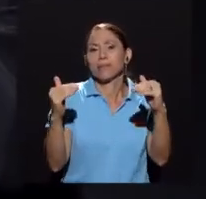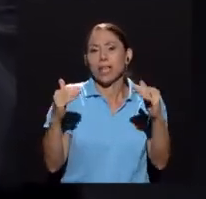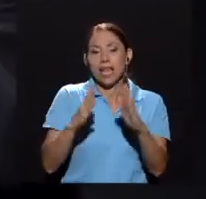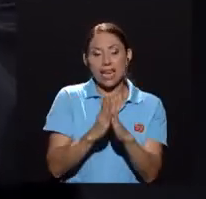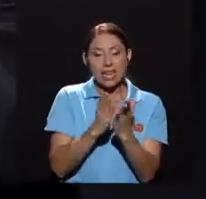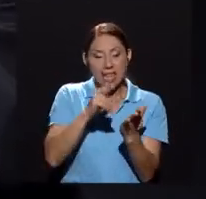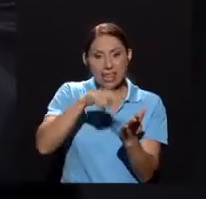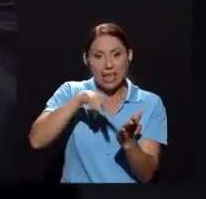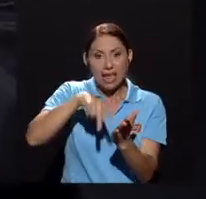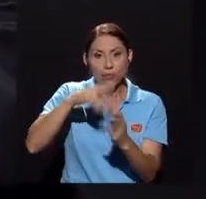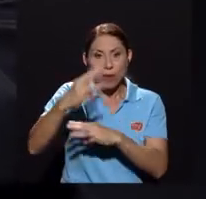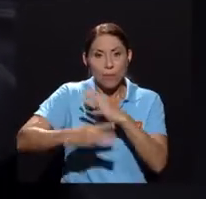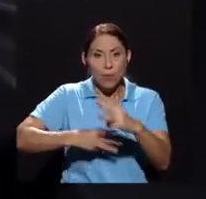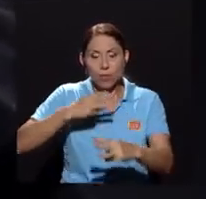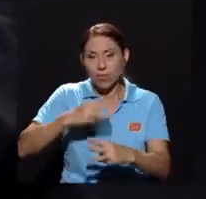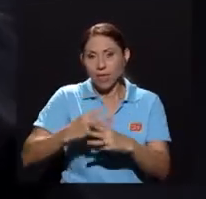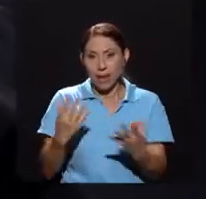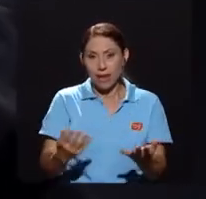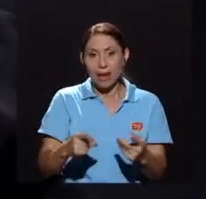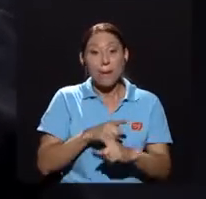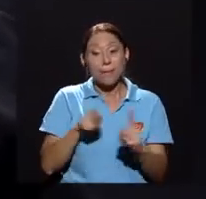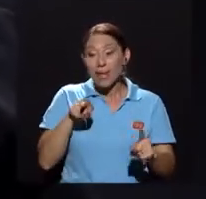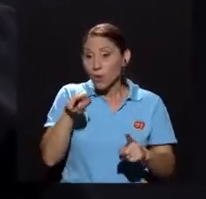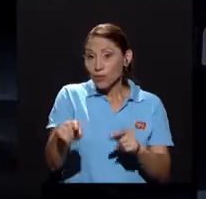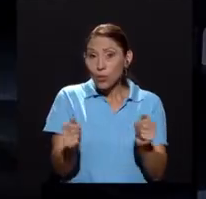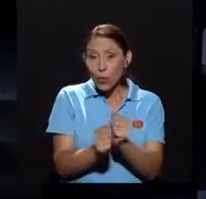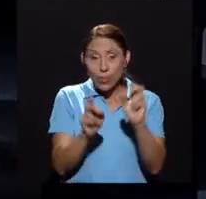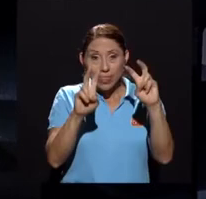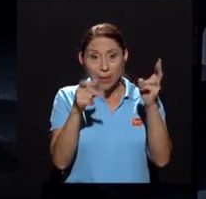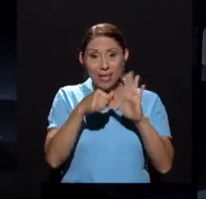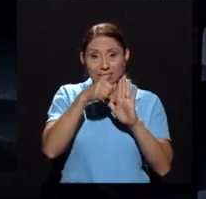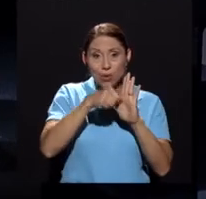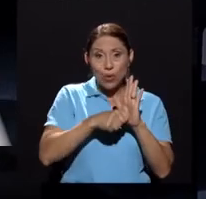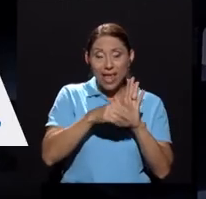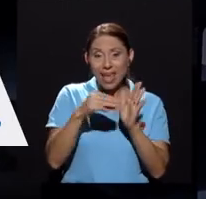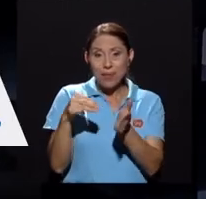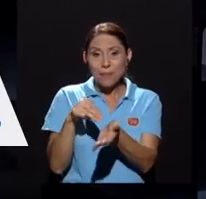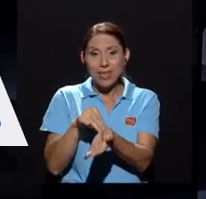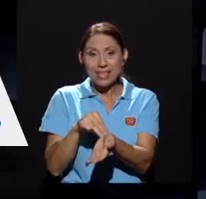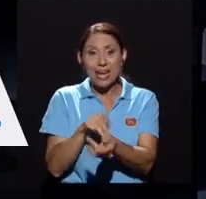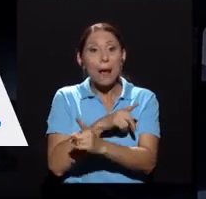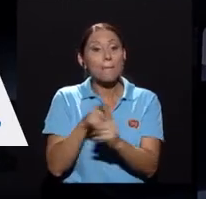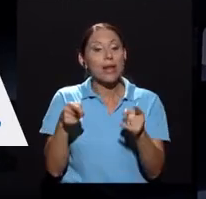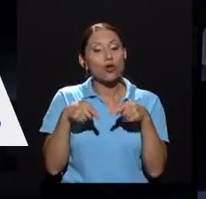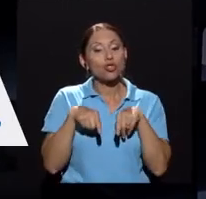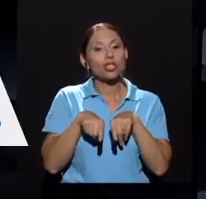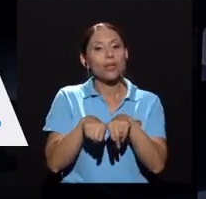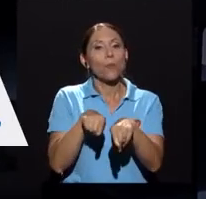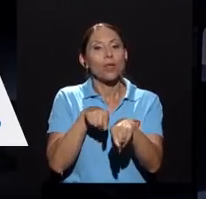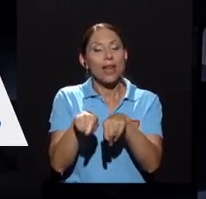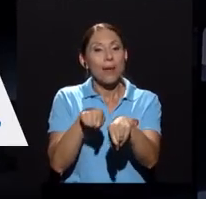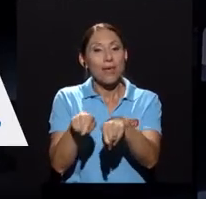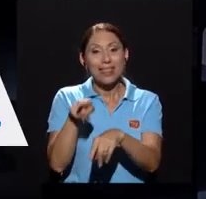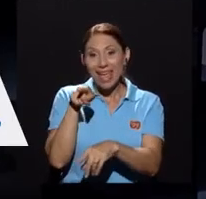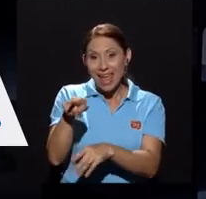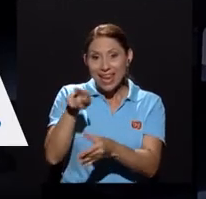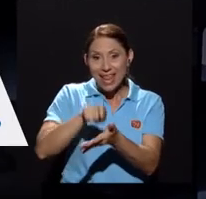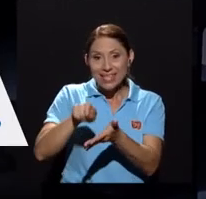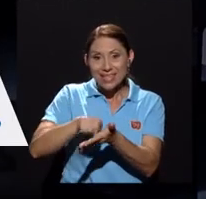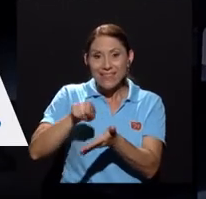visto el tema en la cirugía y la medicina pero simultáneamente escribía sobre temas filosóficos